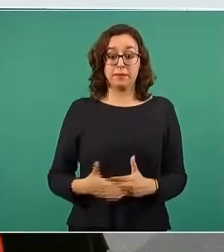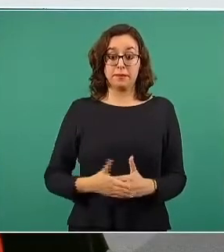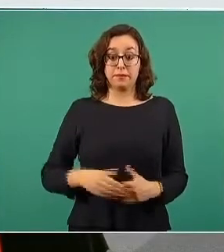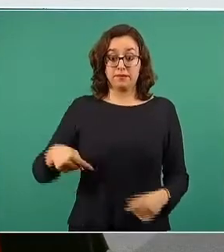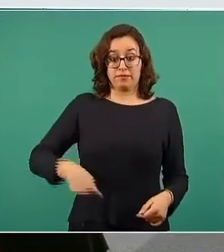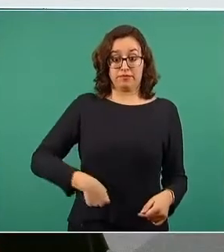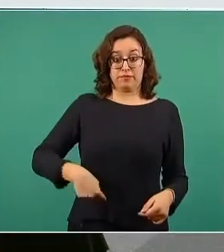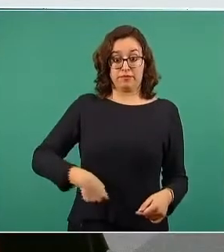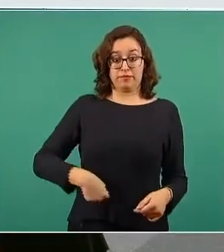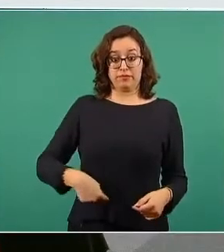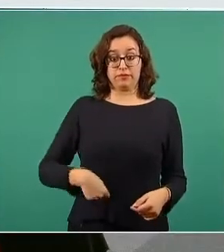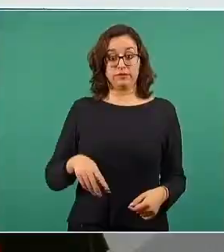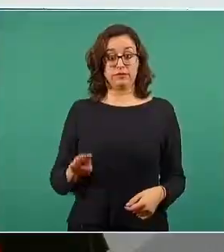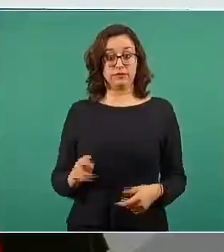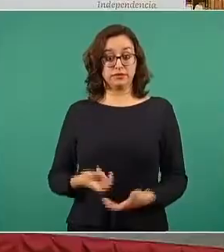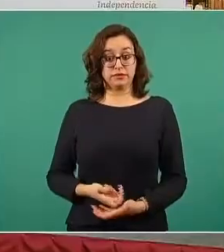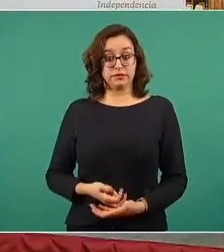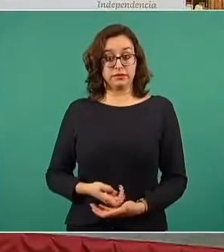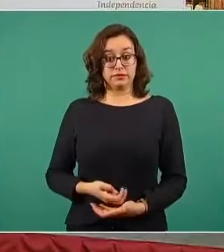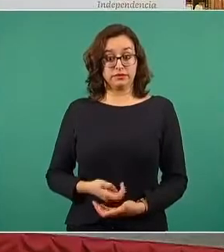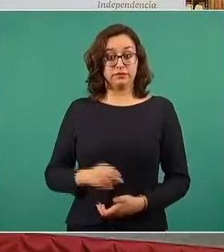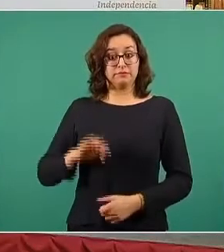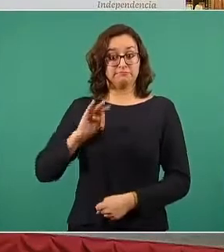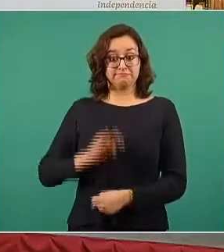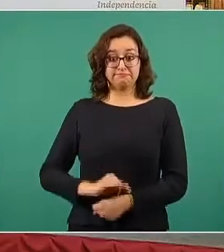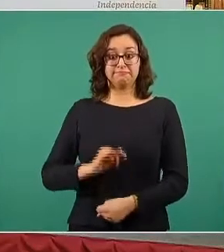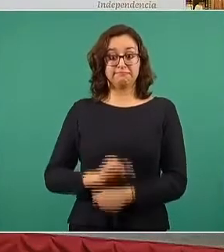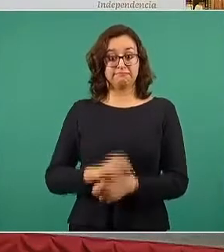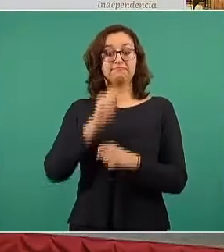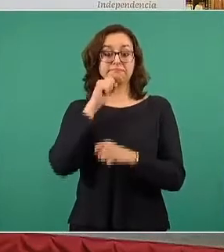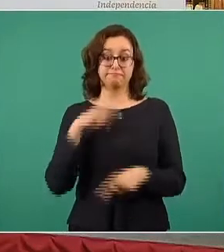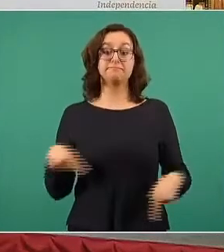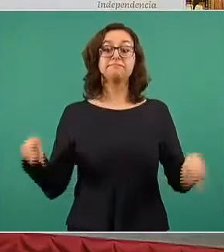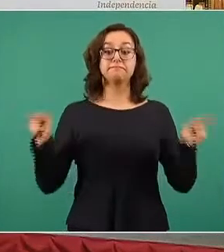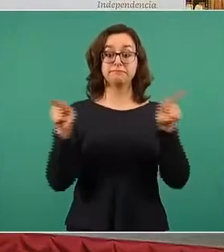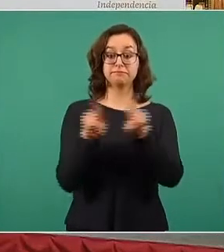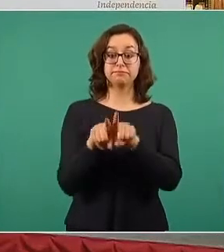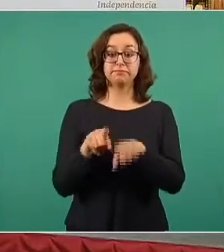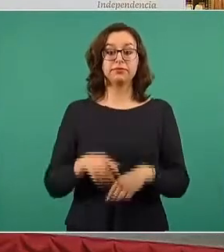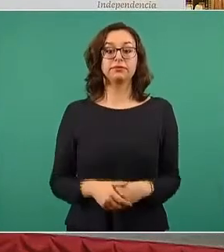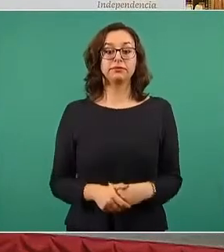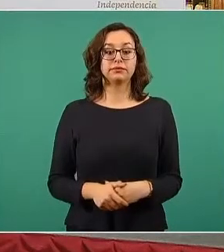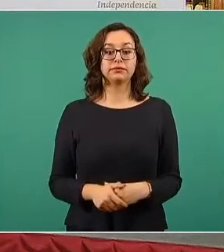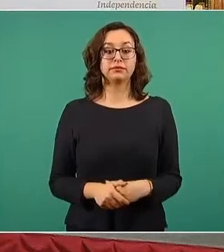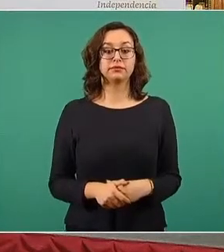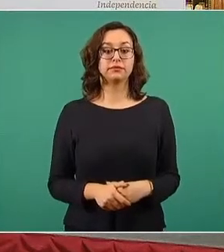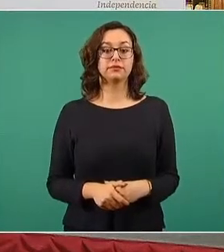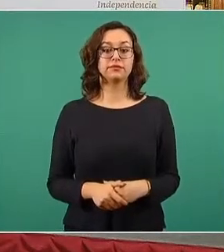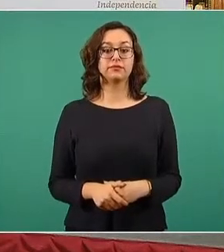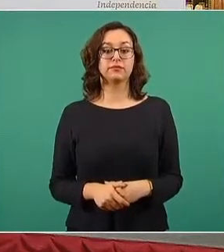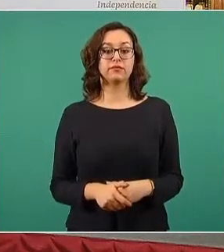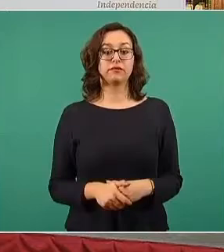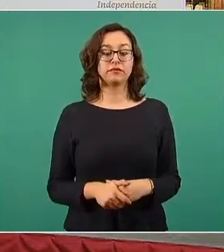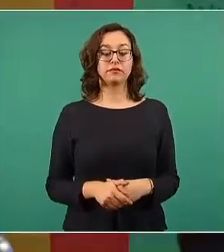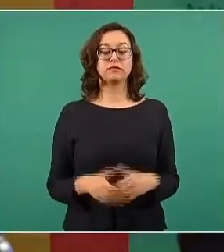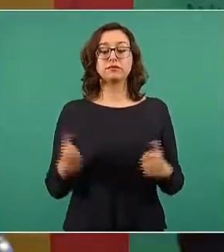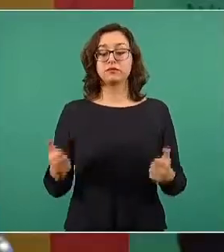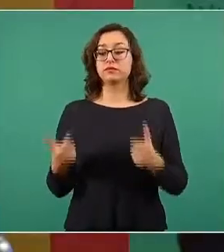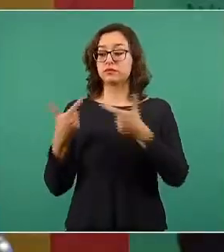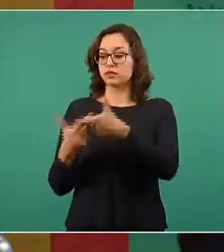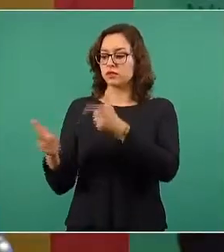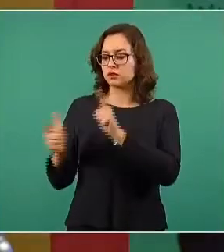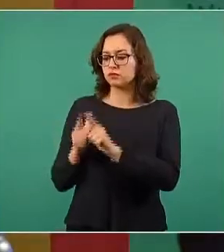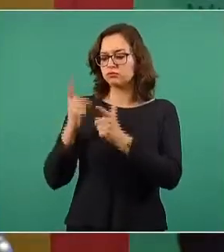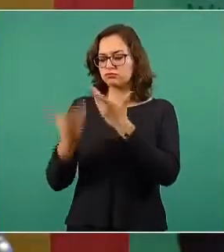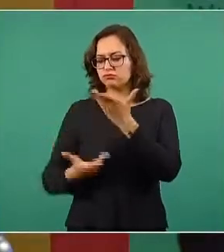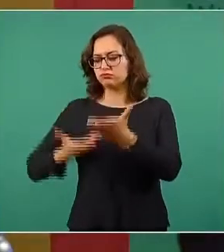vientre. Y el Grupo Técnico Asesor de Vacunación hizo una propuesta detallada de a quién